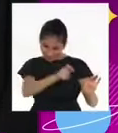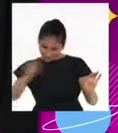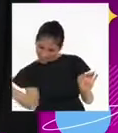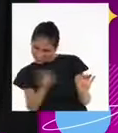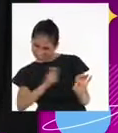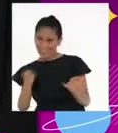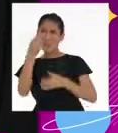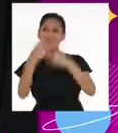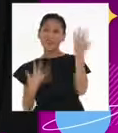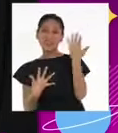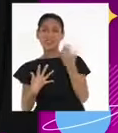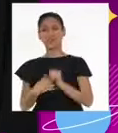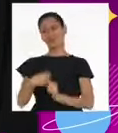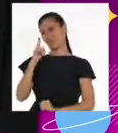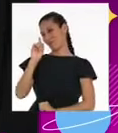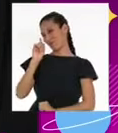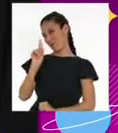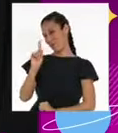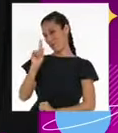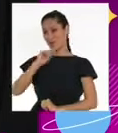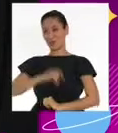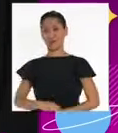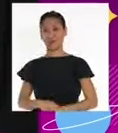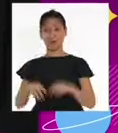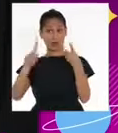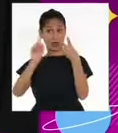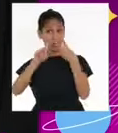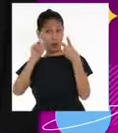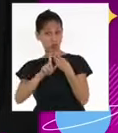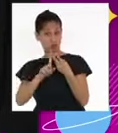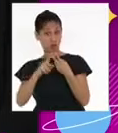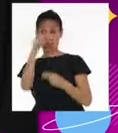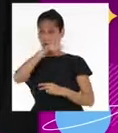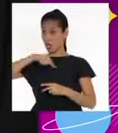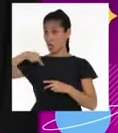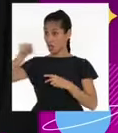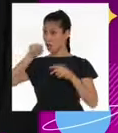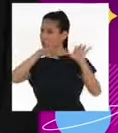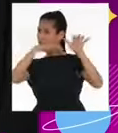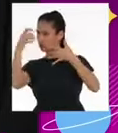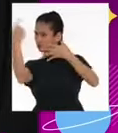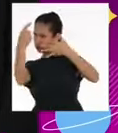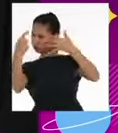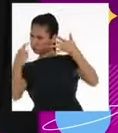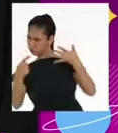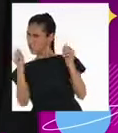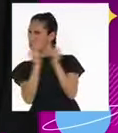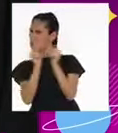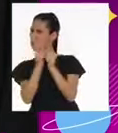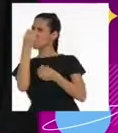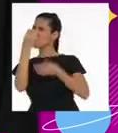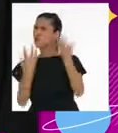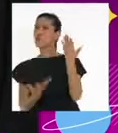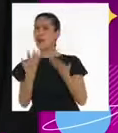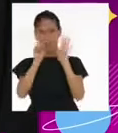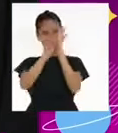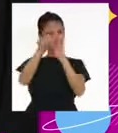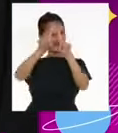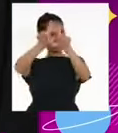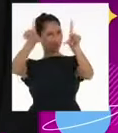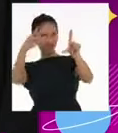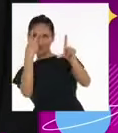uno. ¿Y cuál es la actividad con mayor frecuencia? Mirar una película. ¿Y cuál es